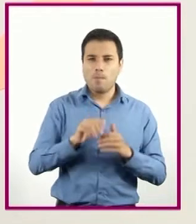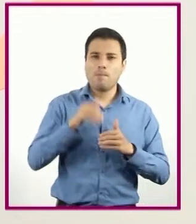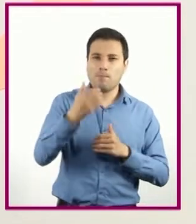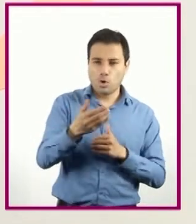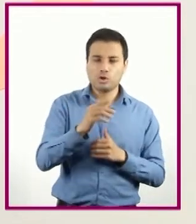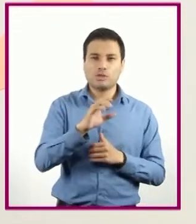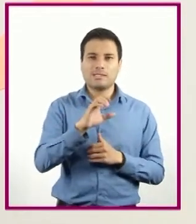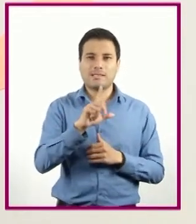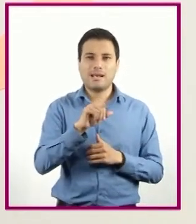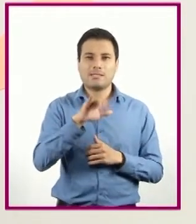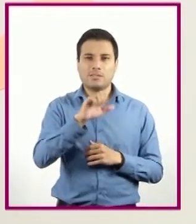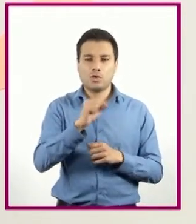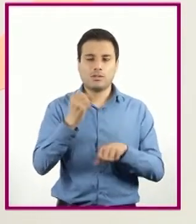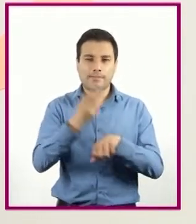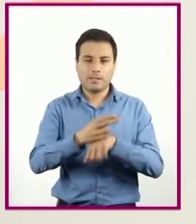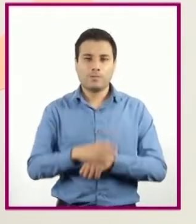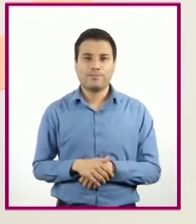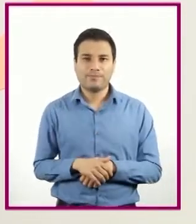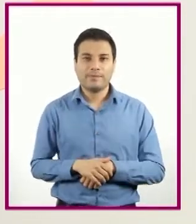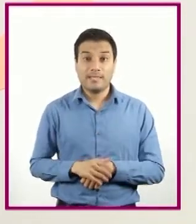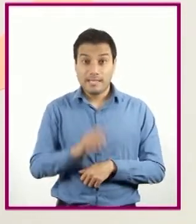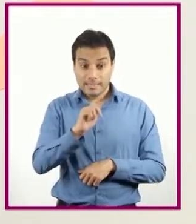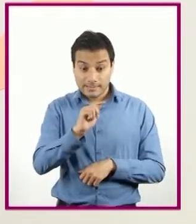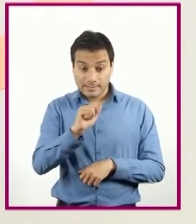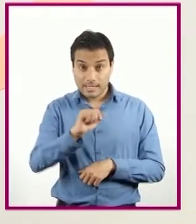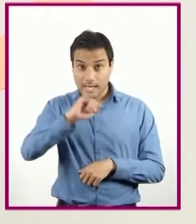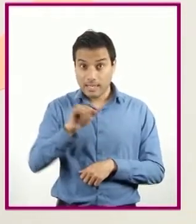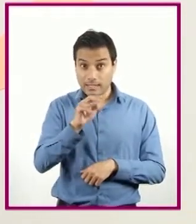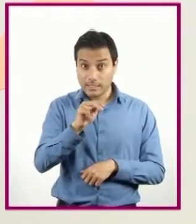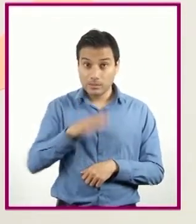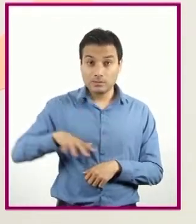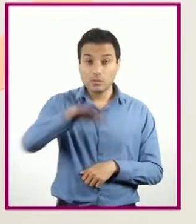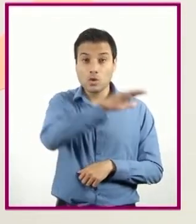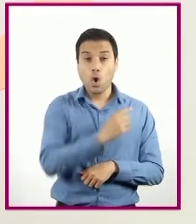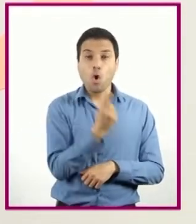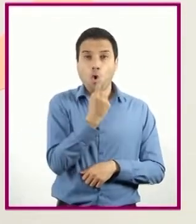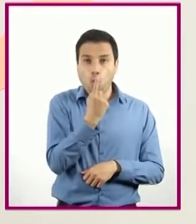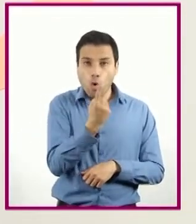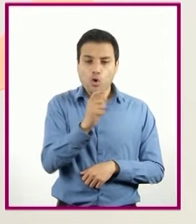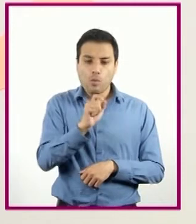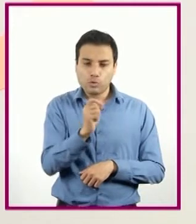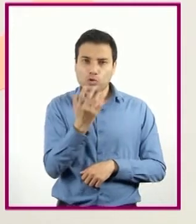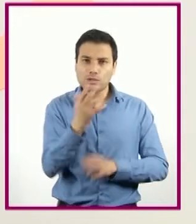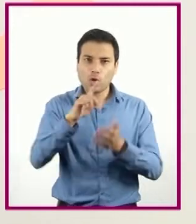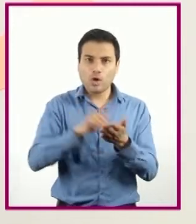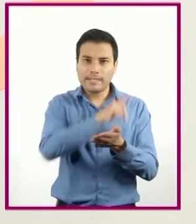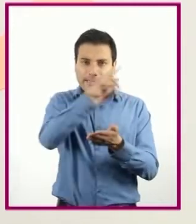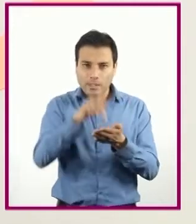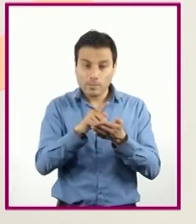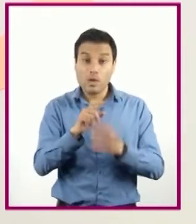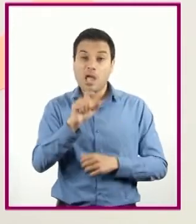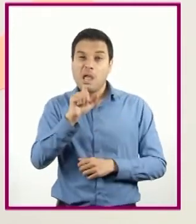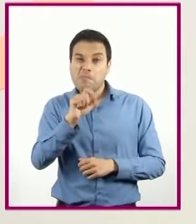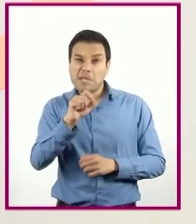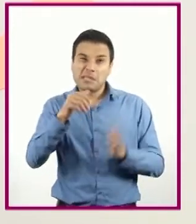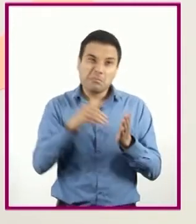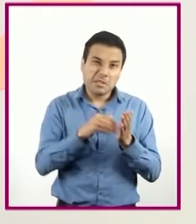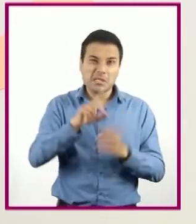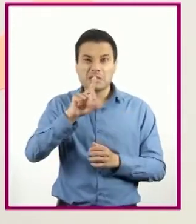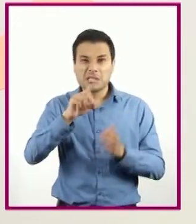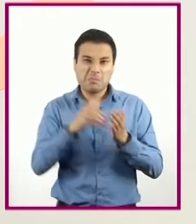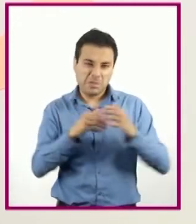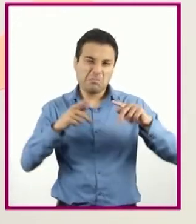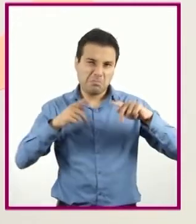Tajín llegó a cubrir un área de 1.5 kilómetros cuadrados y albergó entre 20,000 y 30,000